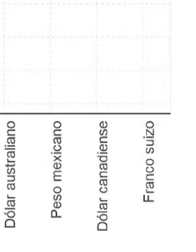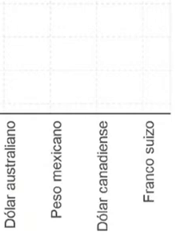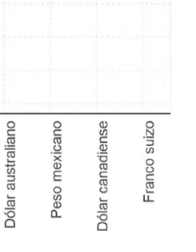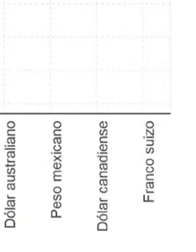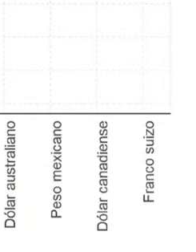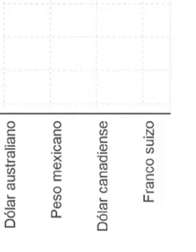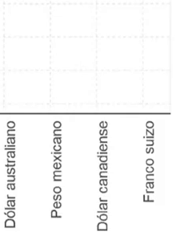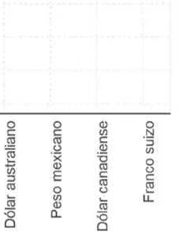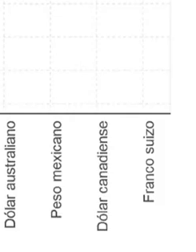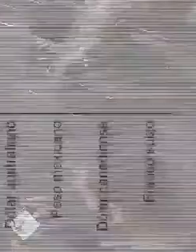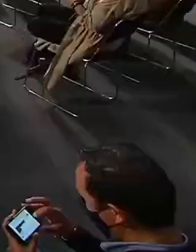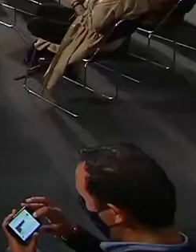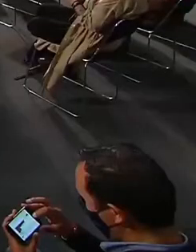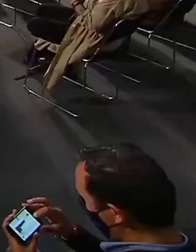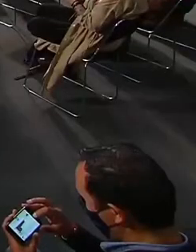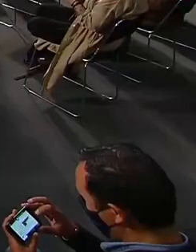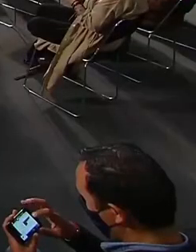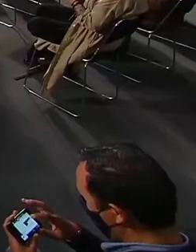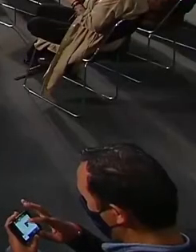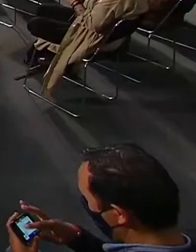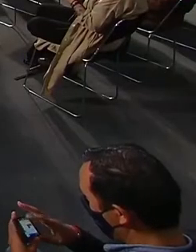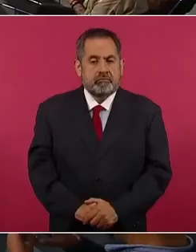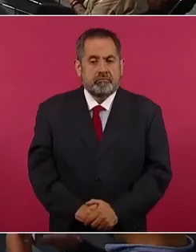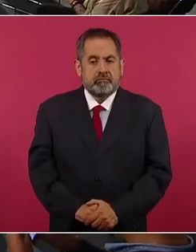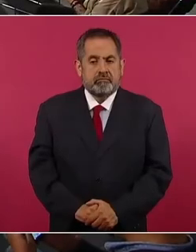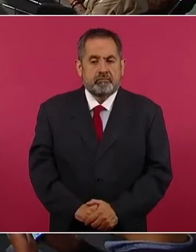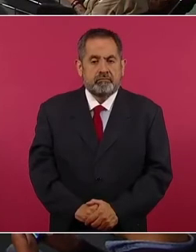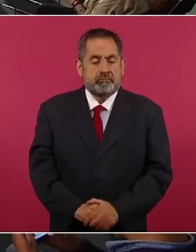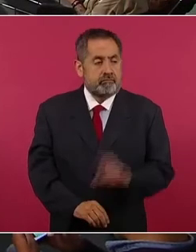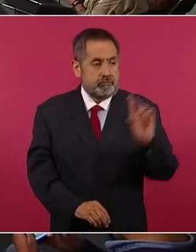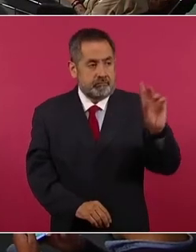nuestro, apreciados con relación al dólar.